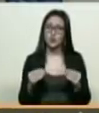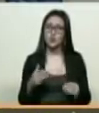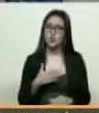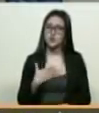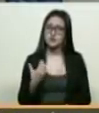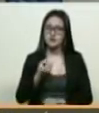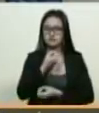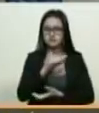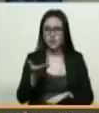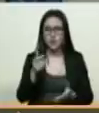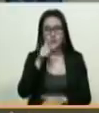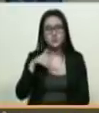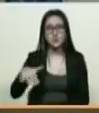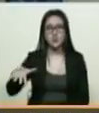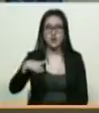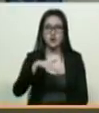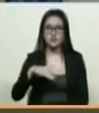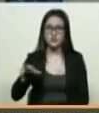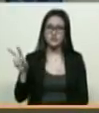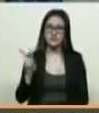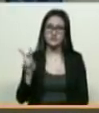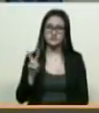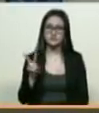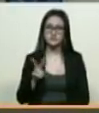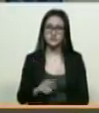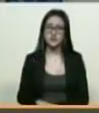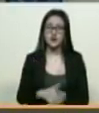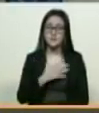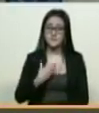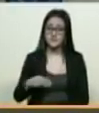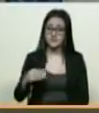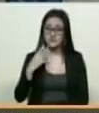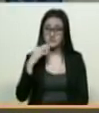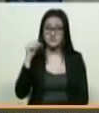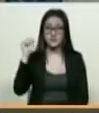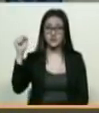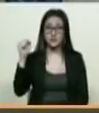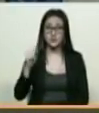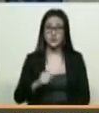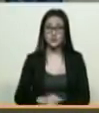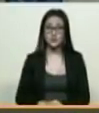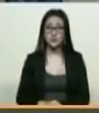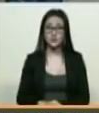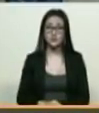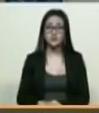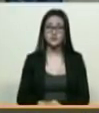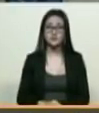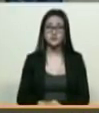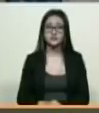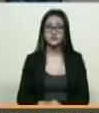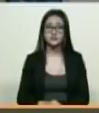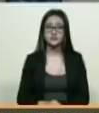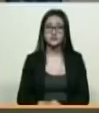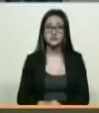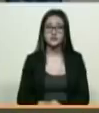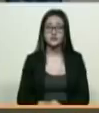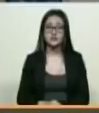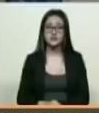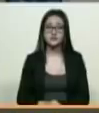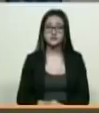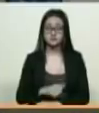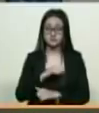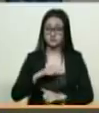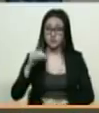el bien para el pueblo de Venezuela. Y por eso el presidente Nicolás Maduro Moros, comandante en jefe de la Fuerza Armada